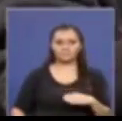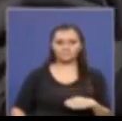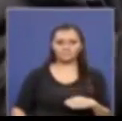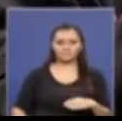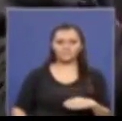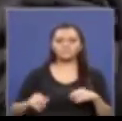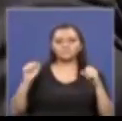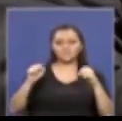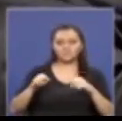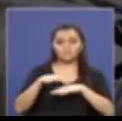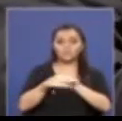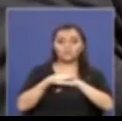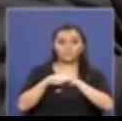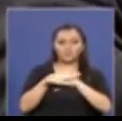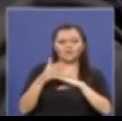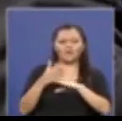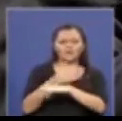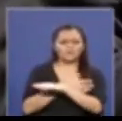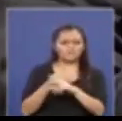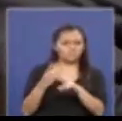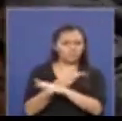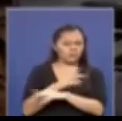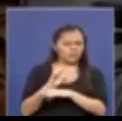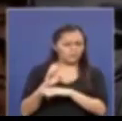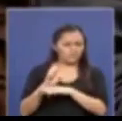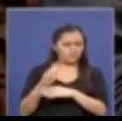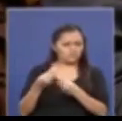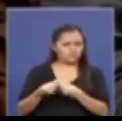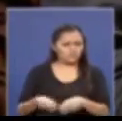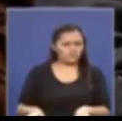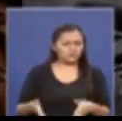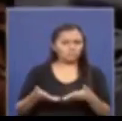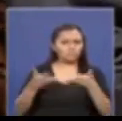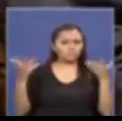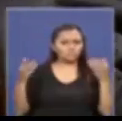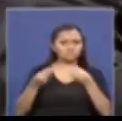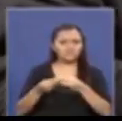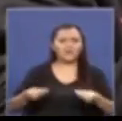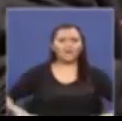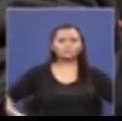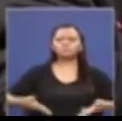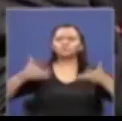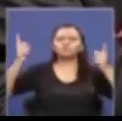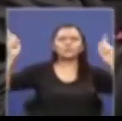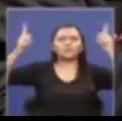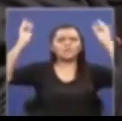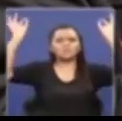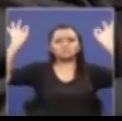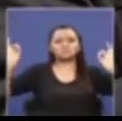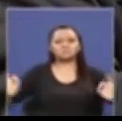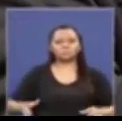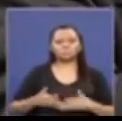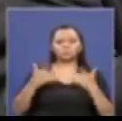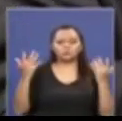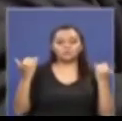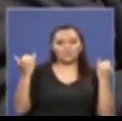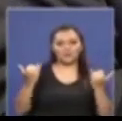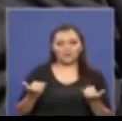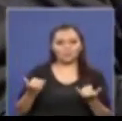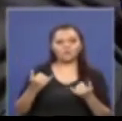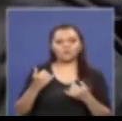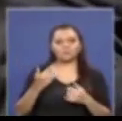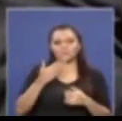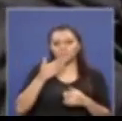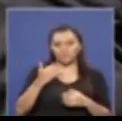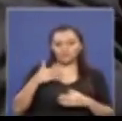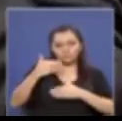americano. Antes estábamos en la cola, éramos de los peores países con relación a pérdidas de energía eléctrica. Ahora estamos en el segundo o tercer puesto con relación a pérdidas de energía eléctrica.